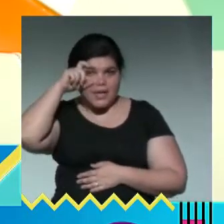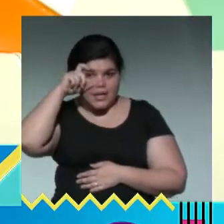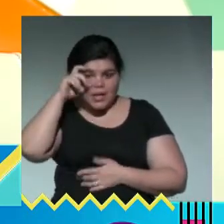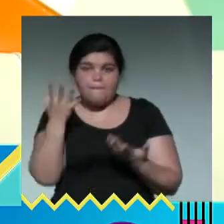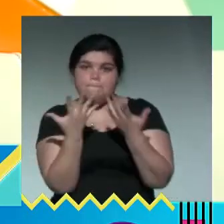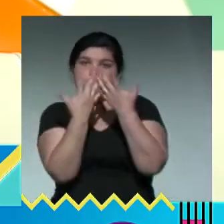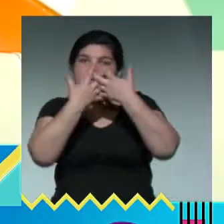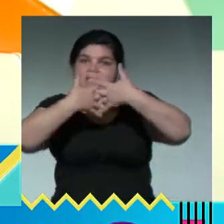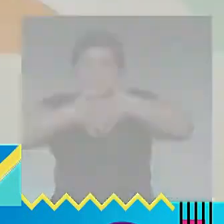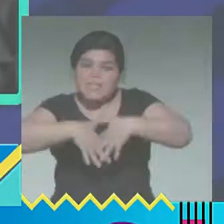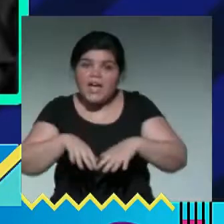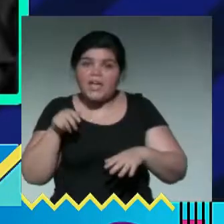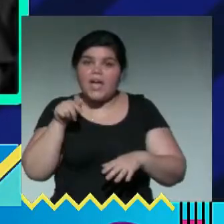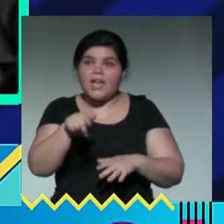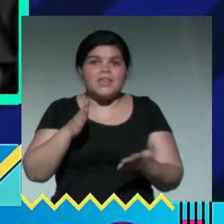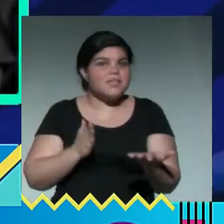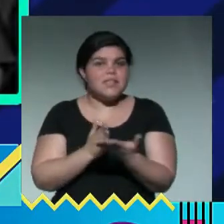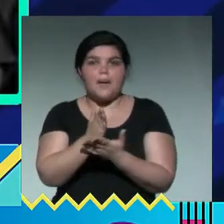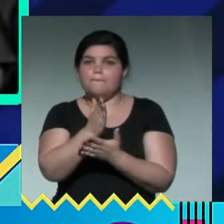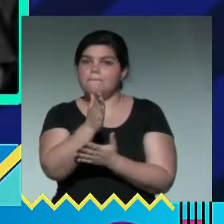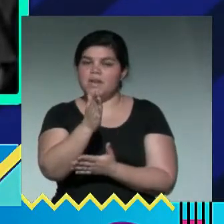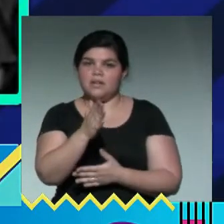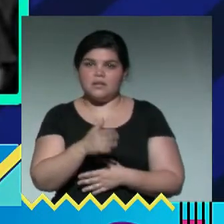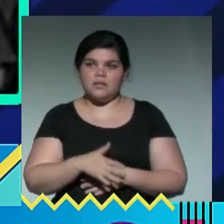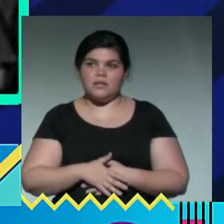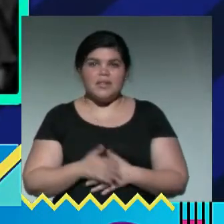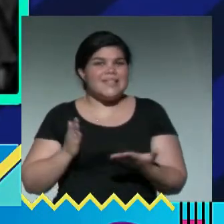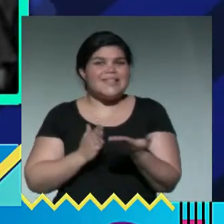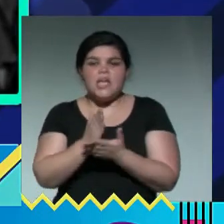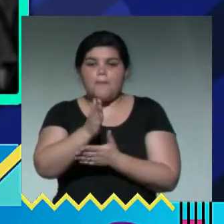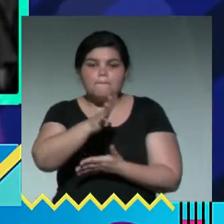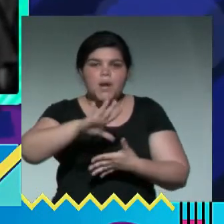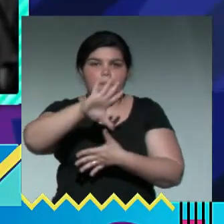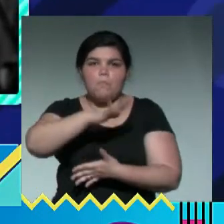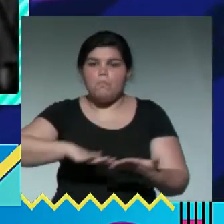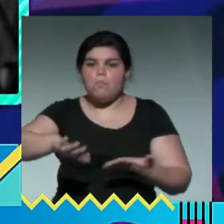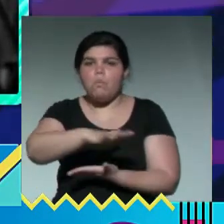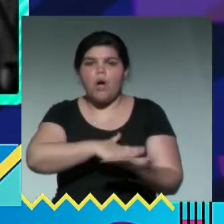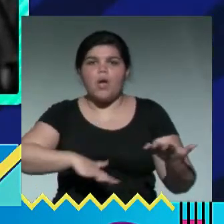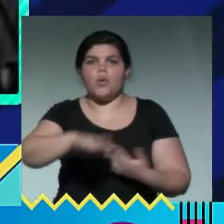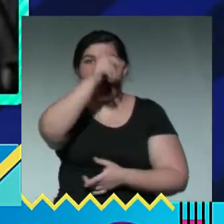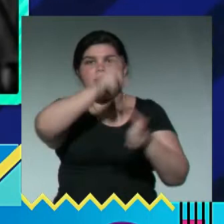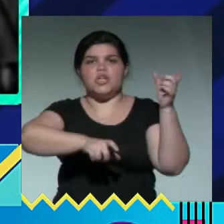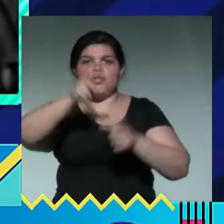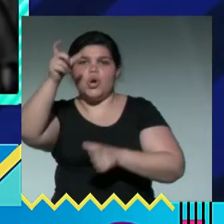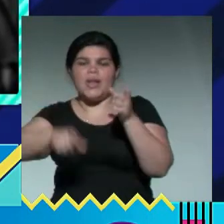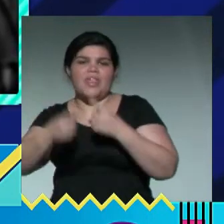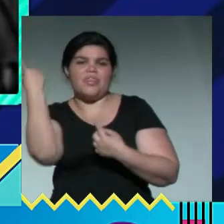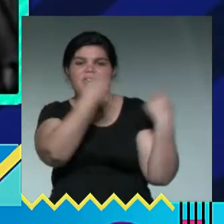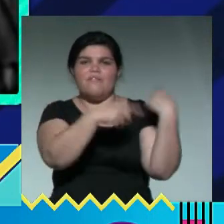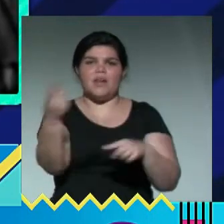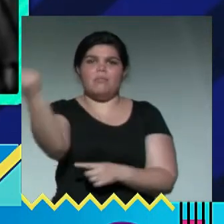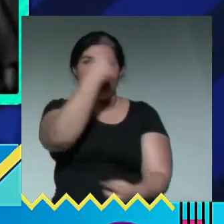de América que siempre ha estado, todo el tiempo, han venido oleadas inmigratorias como